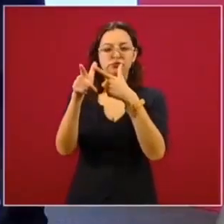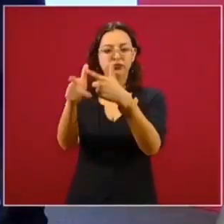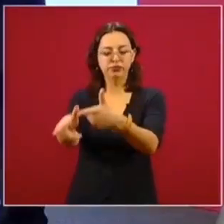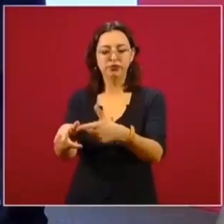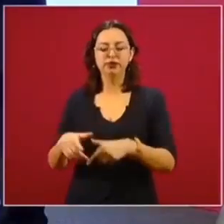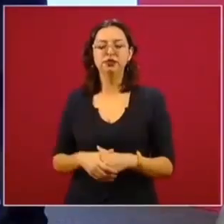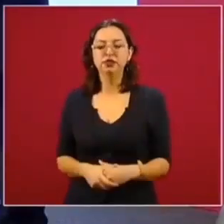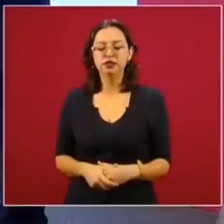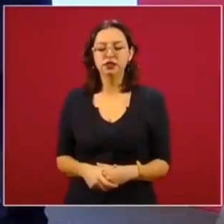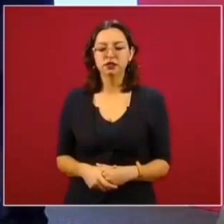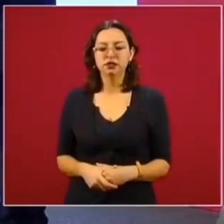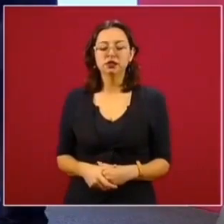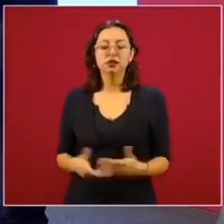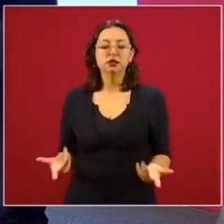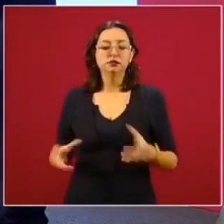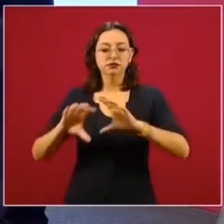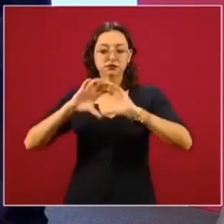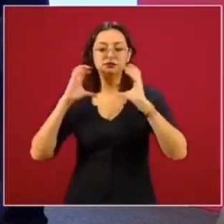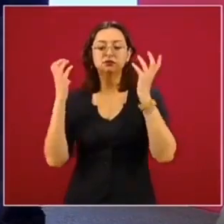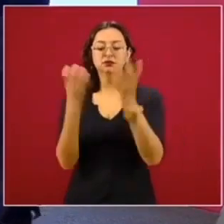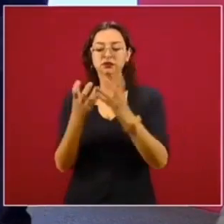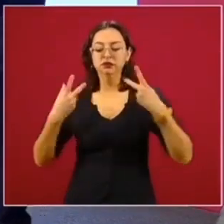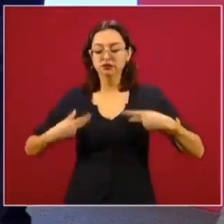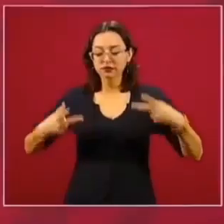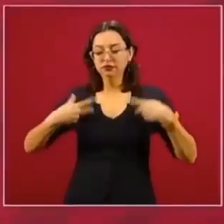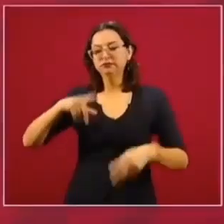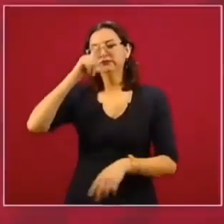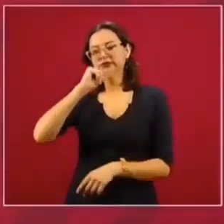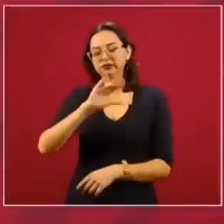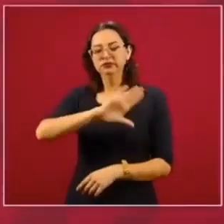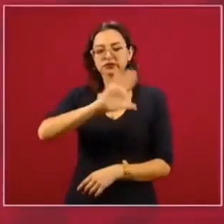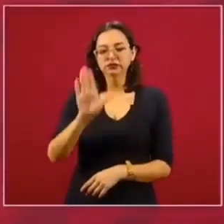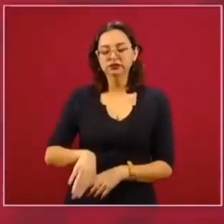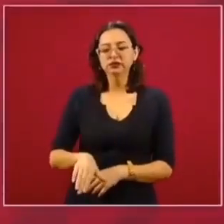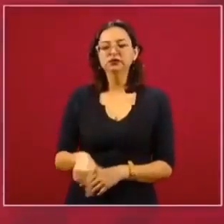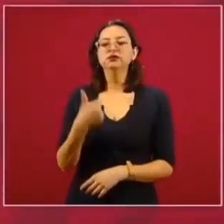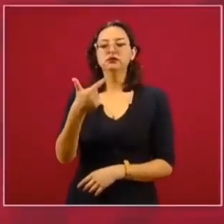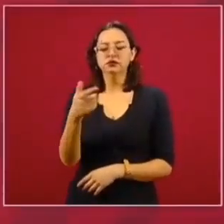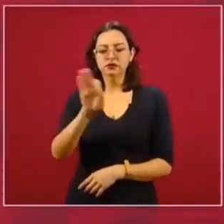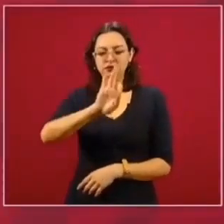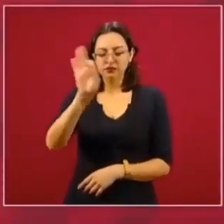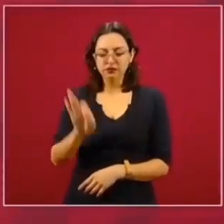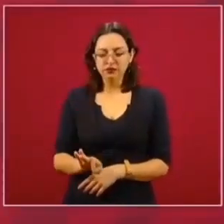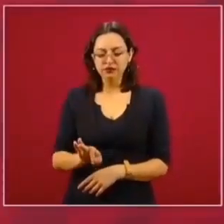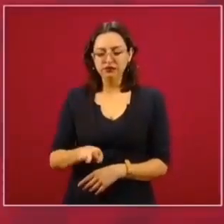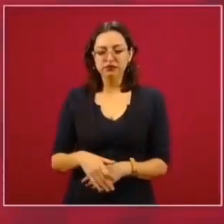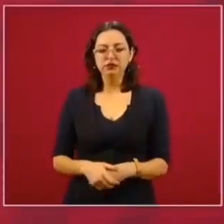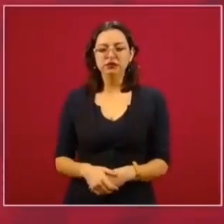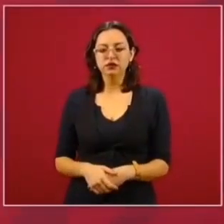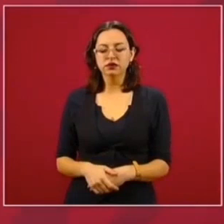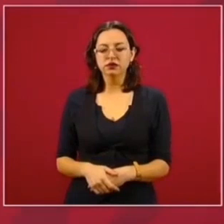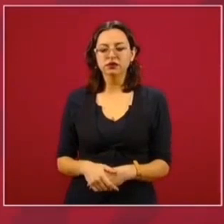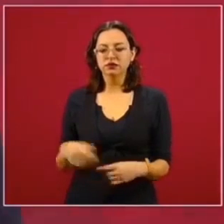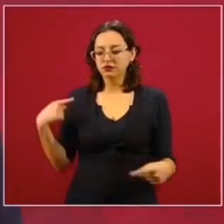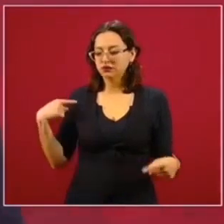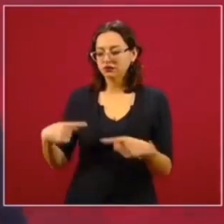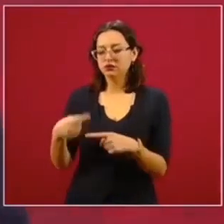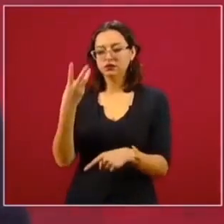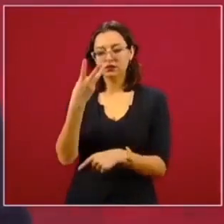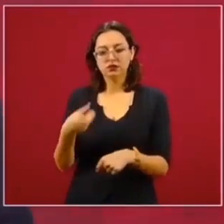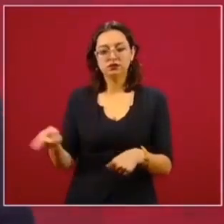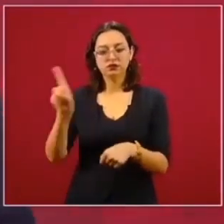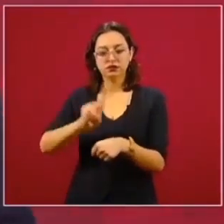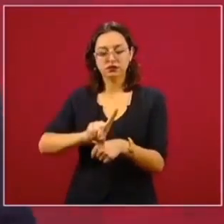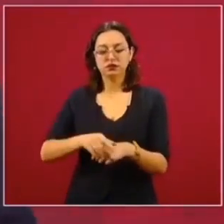la tasa letal de letalidad global se ha estabilizado en 7% en los últimos tres días